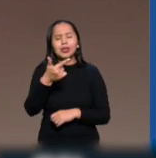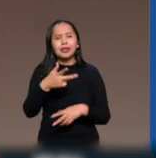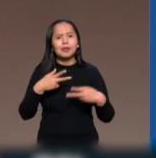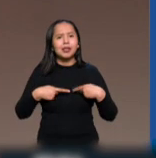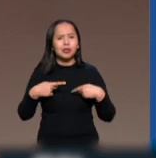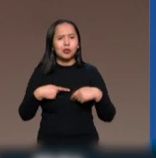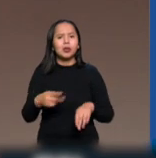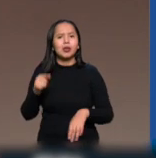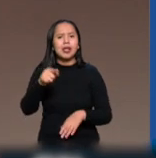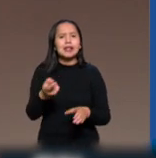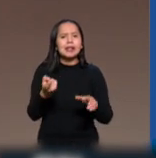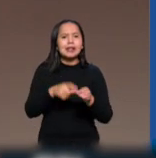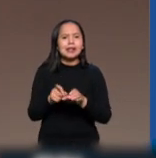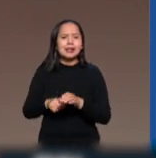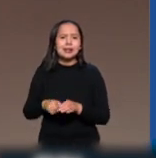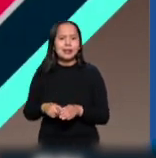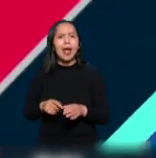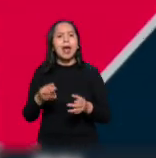máximo tribunal.